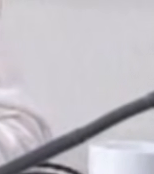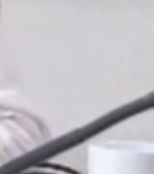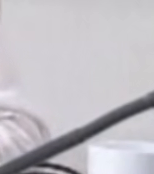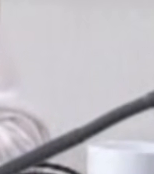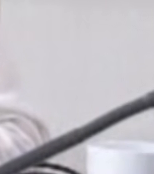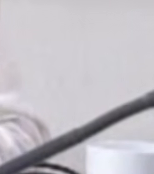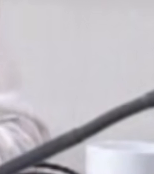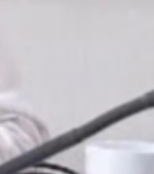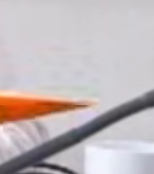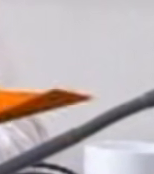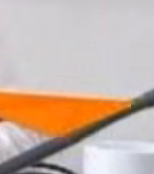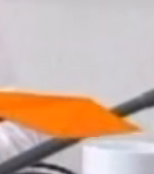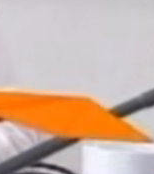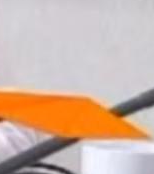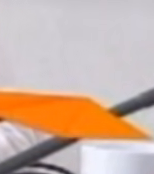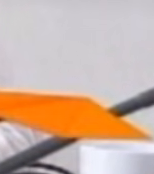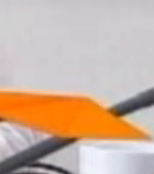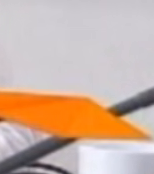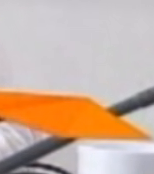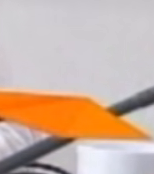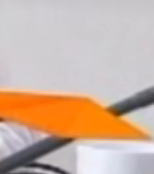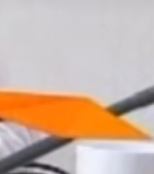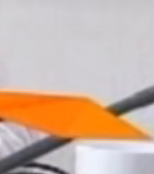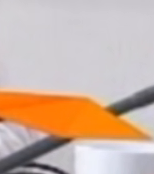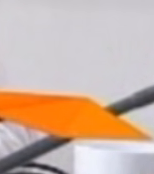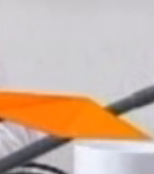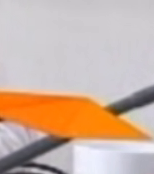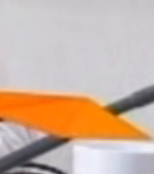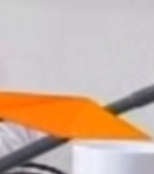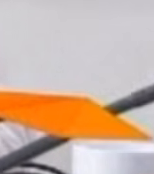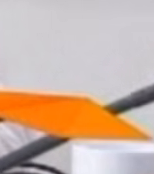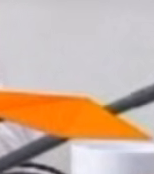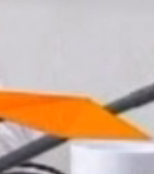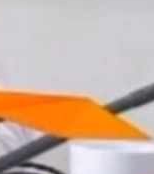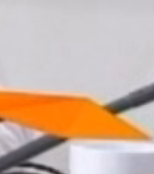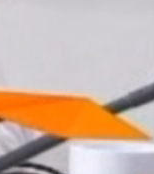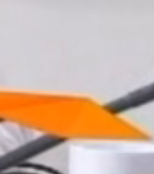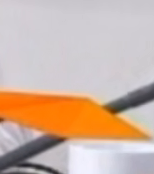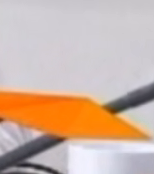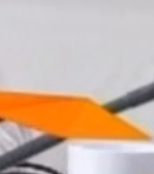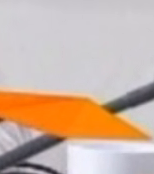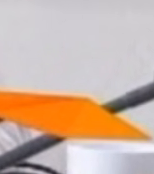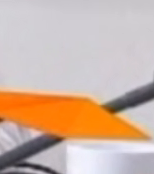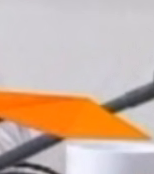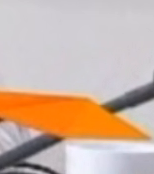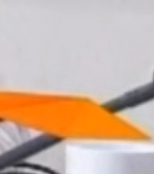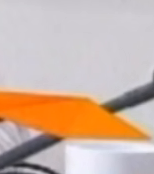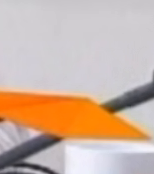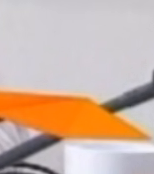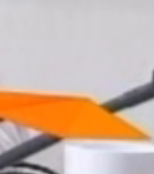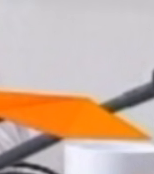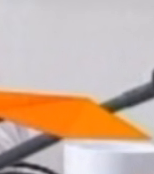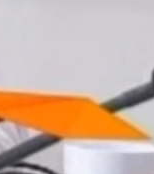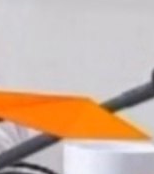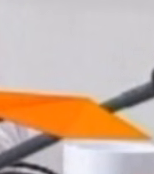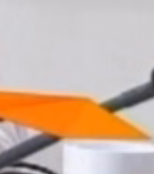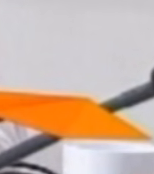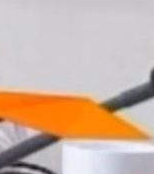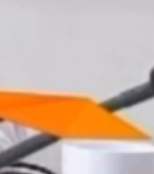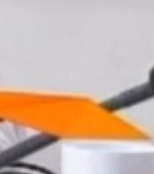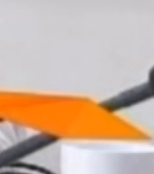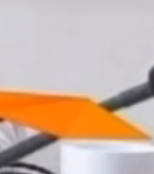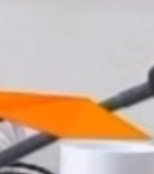Melchor Verás, indudablemente. Ese vínculo con Martí se da, obviamente, por